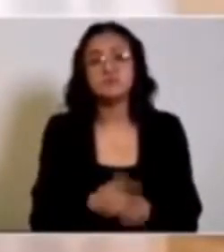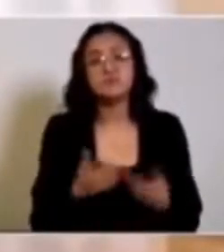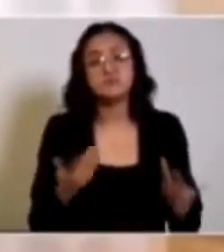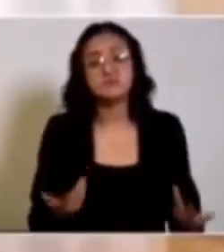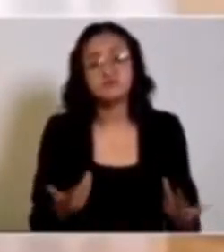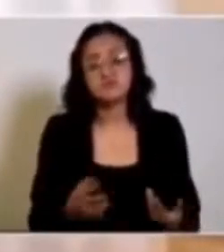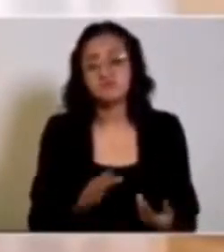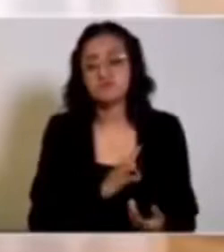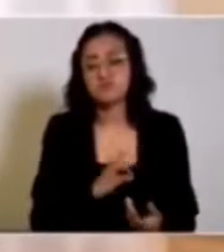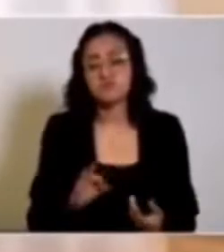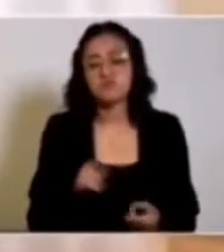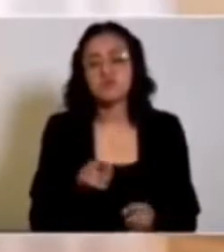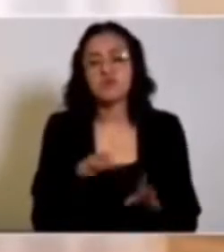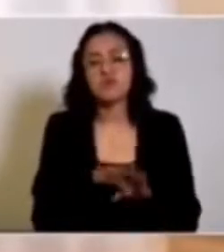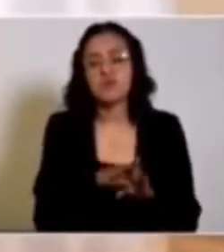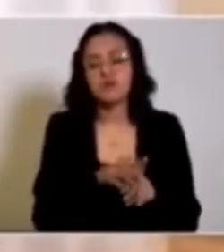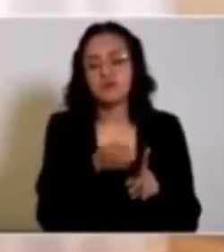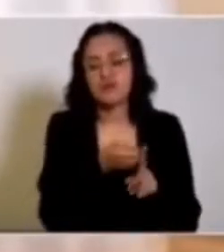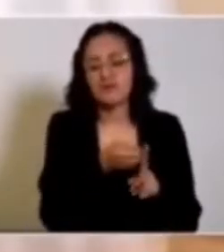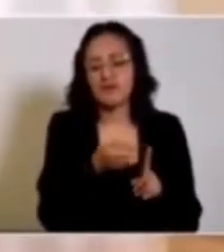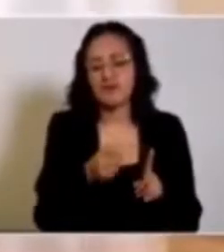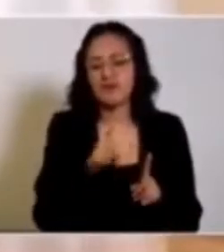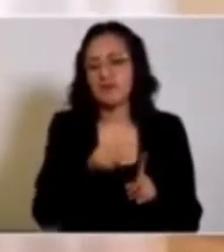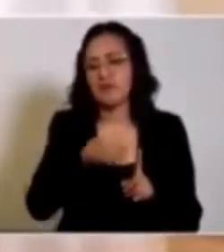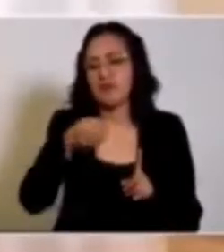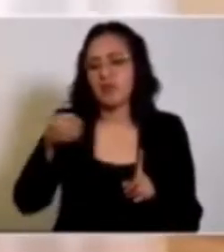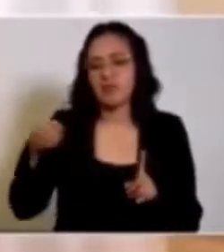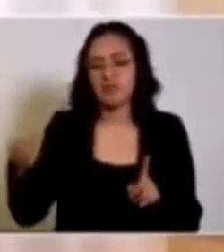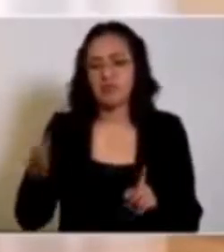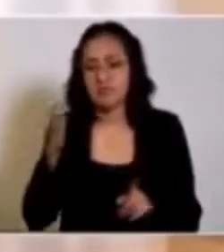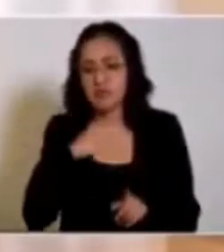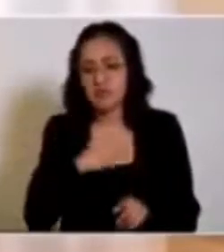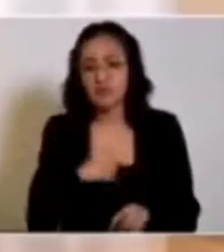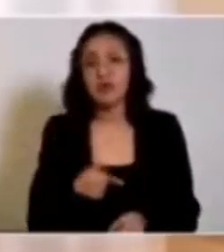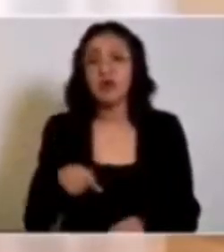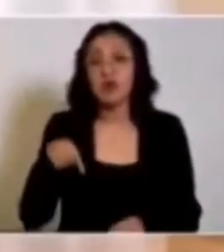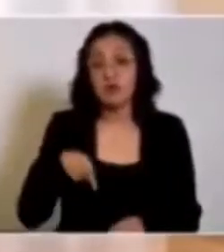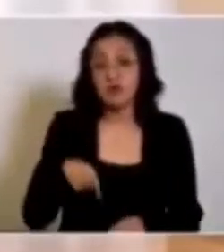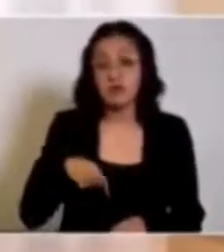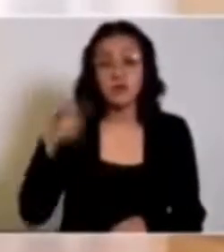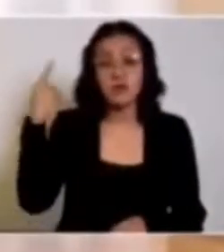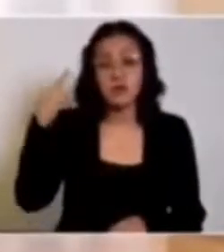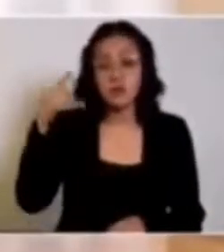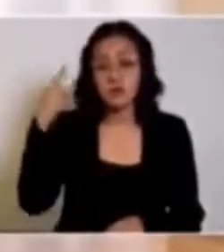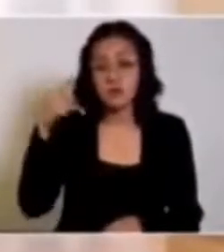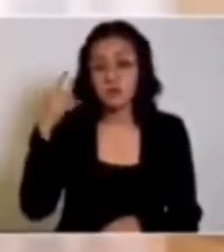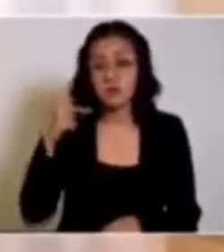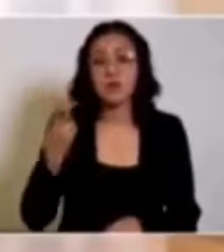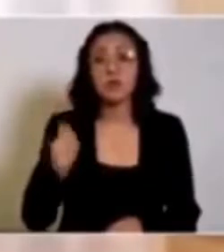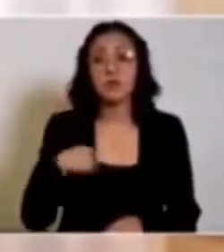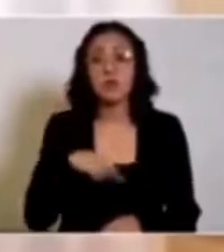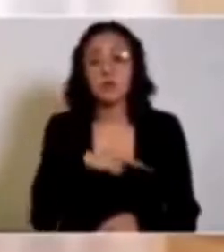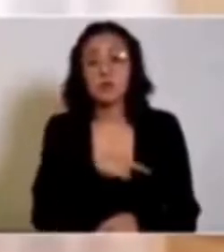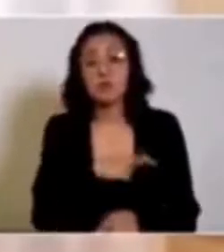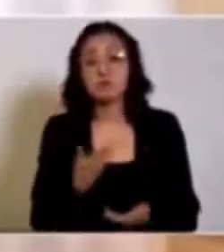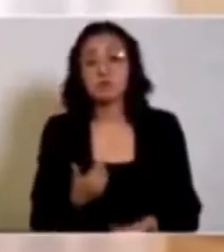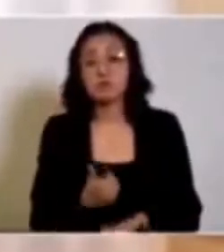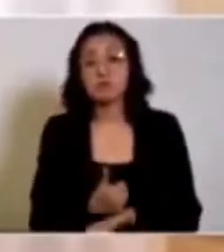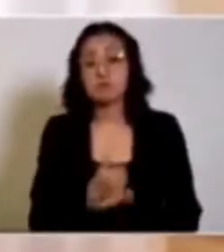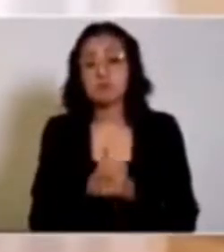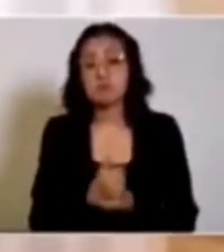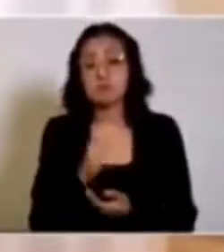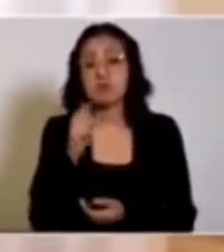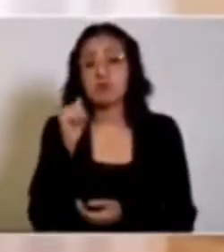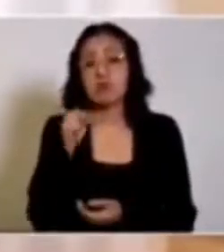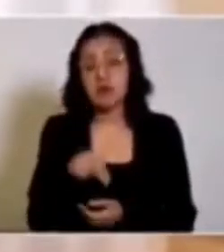afectarse en su orden por eso desde puebla nosotros respaldamos al plan